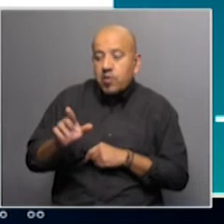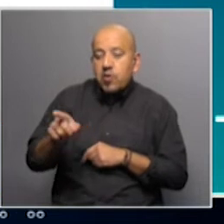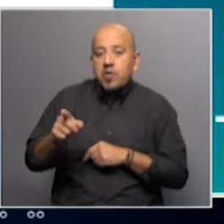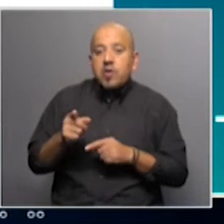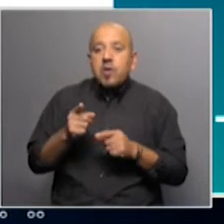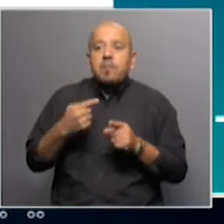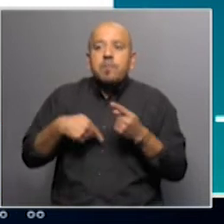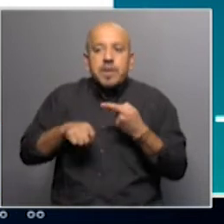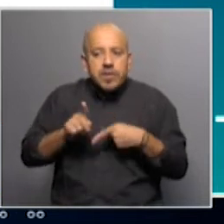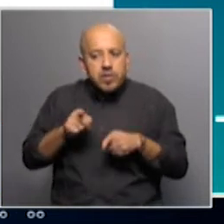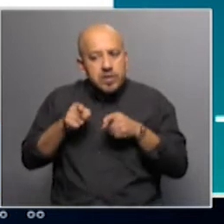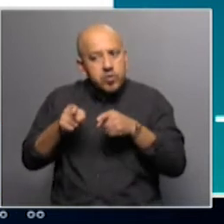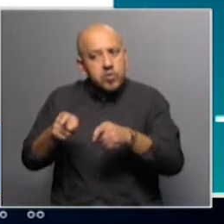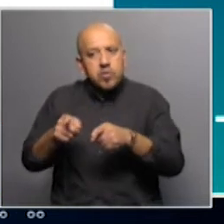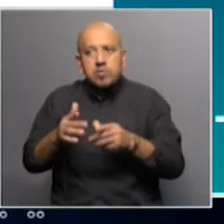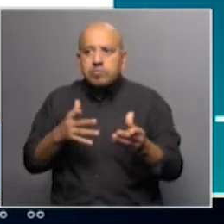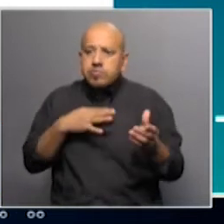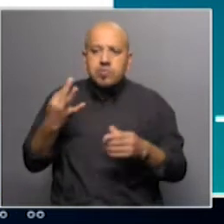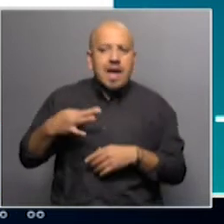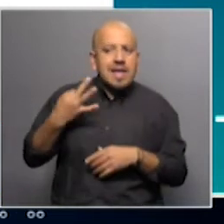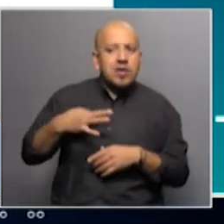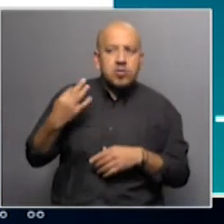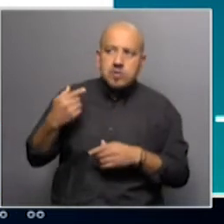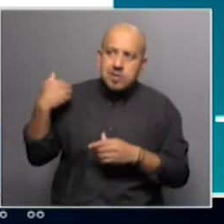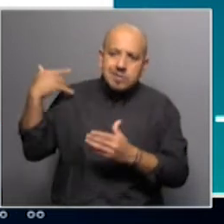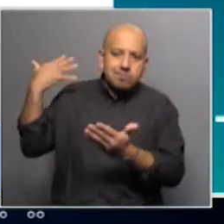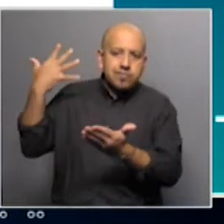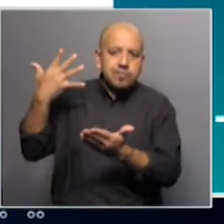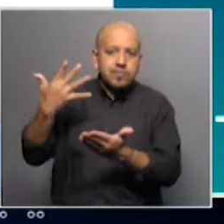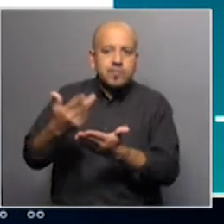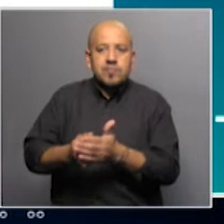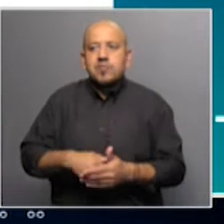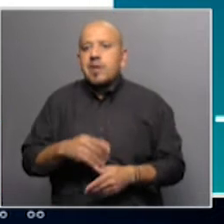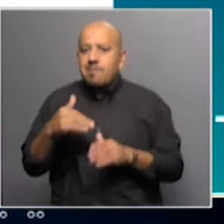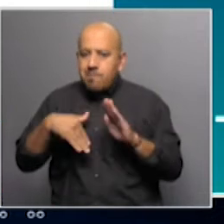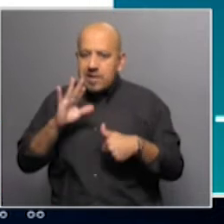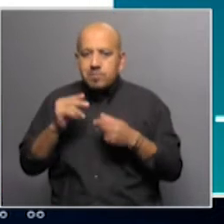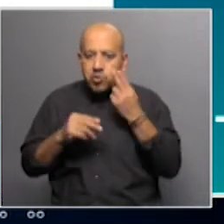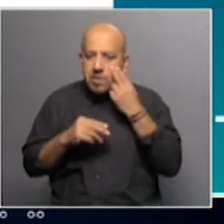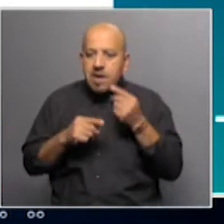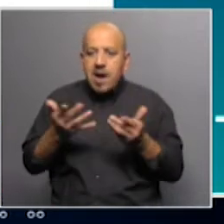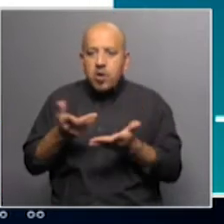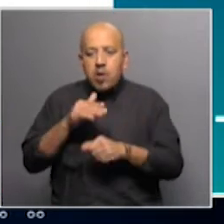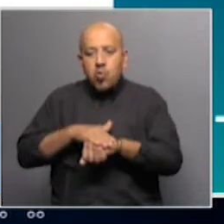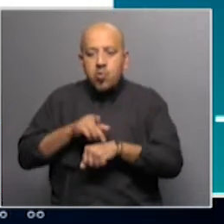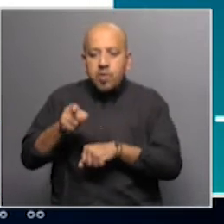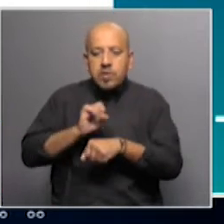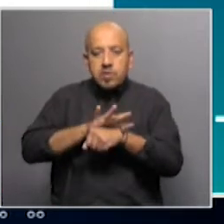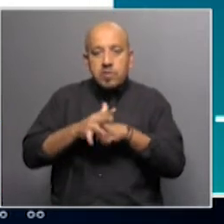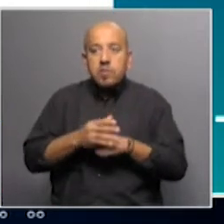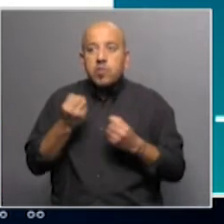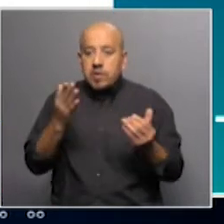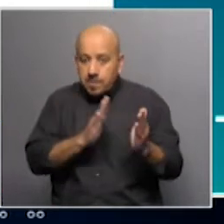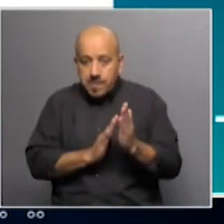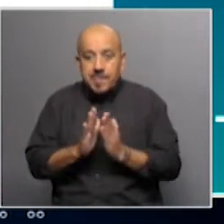2020, pero es un fenómeno que viene de muchos años atrás, ¿sí?, y que se agravó en el marco de la pandemia porque el aumento de la pobreza